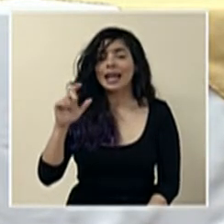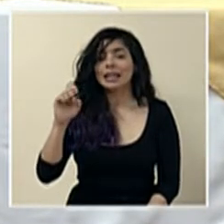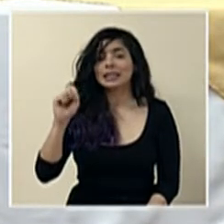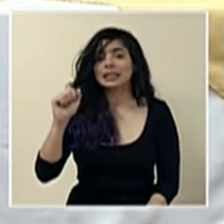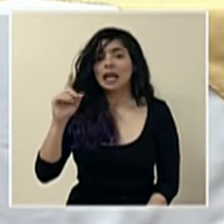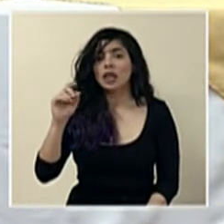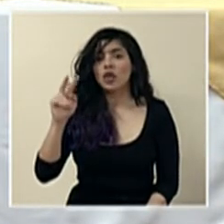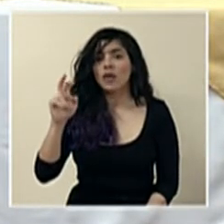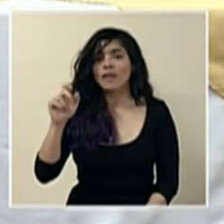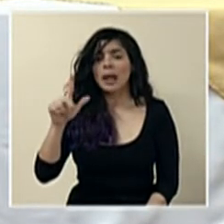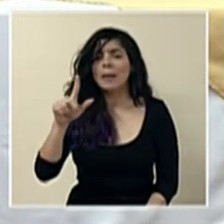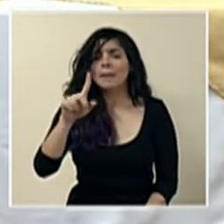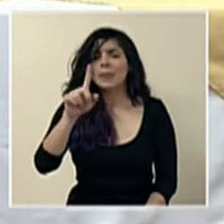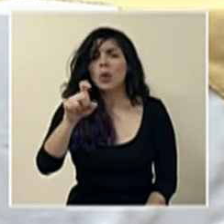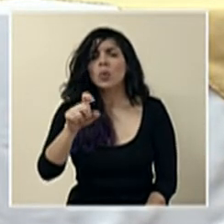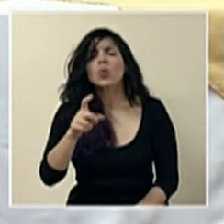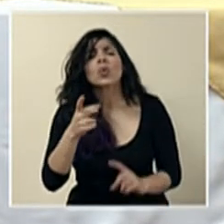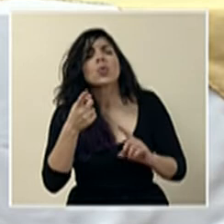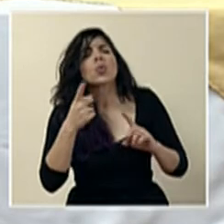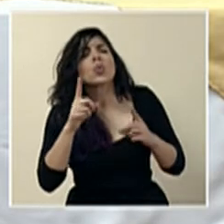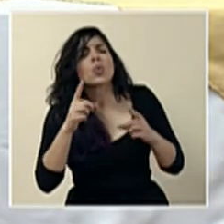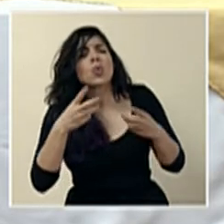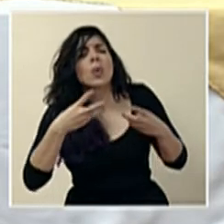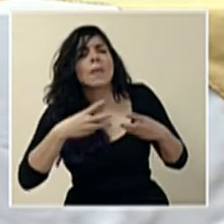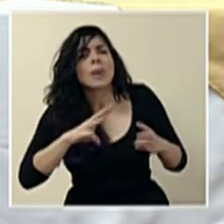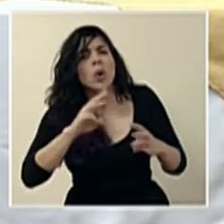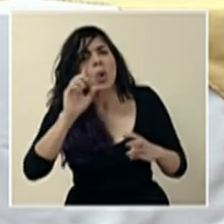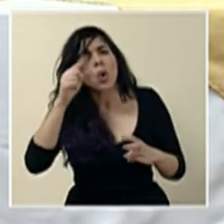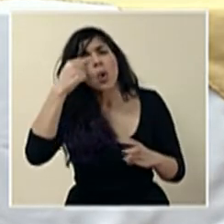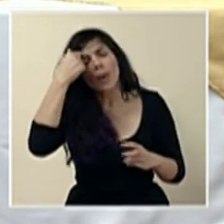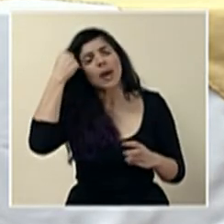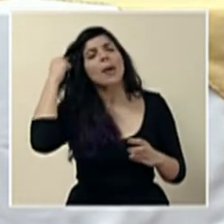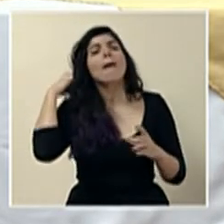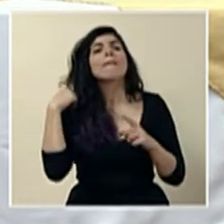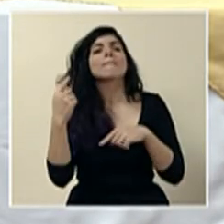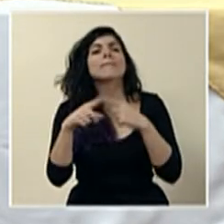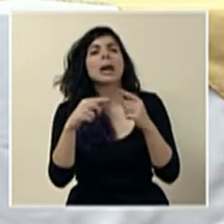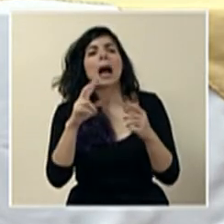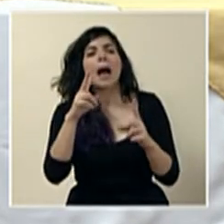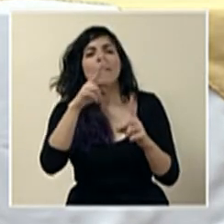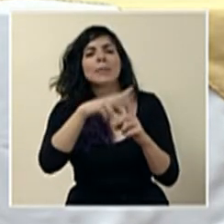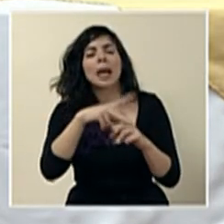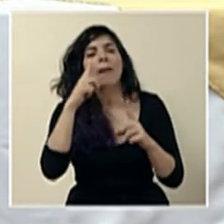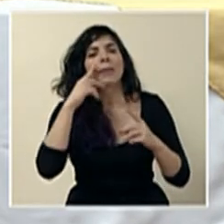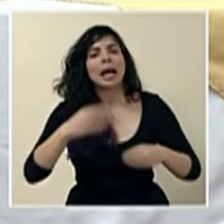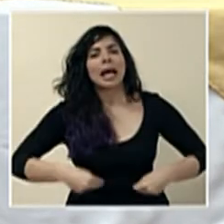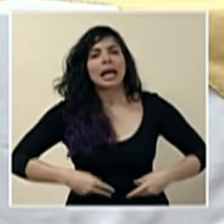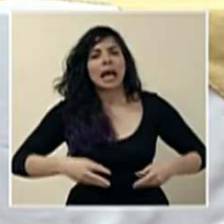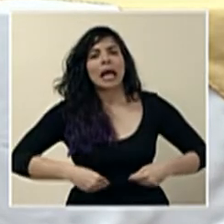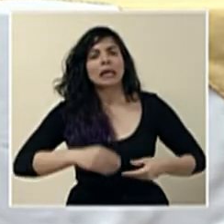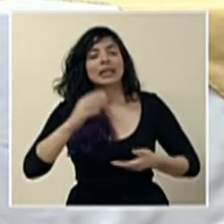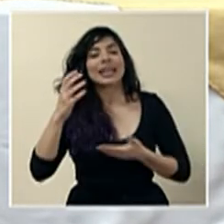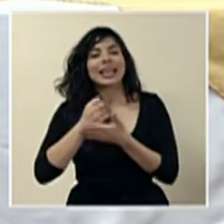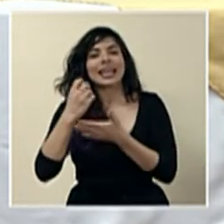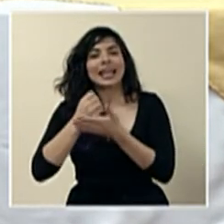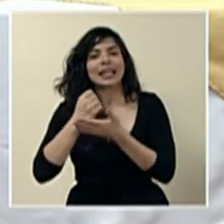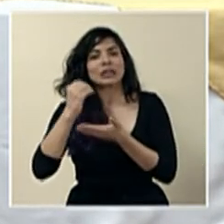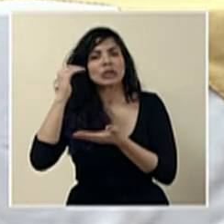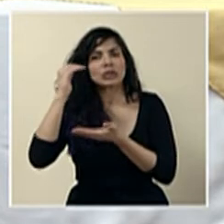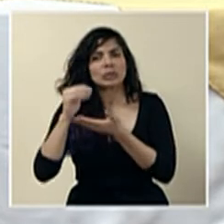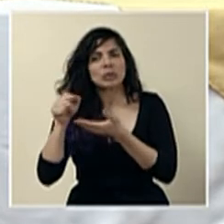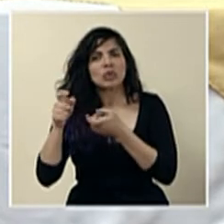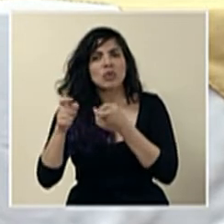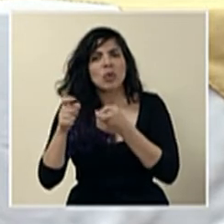Comunicaciones, nos consulta: ¿qué medidas tomará el gobierno central en materia de contracción de ingresos y si tienen previstos problemas de liquidez que